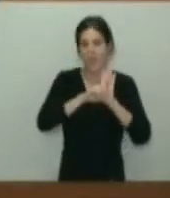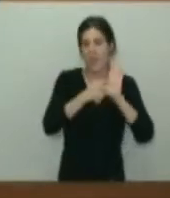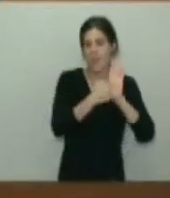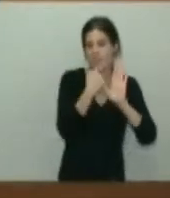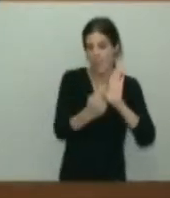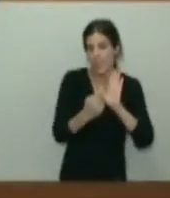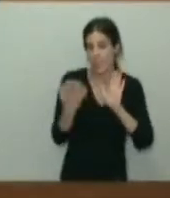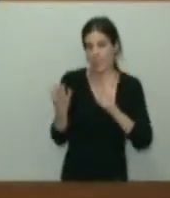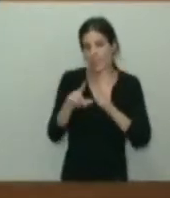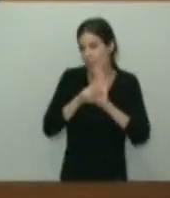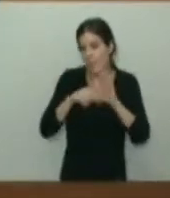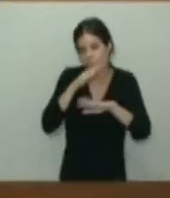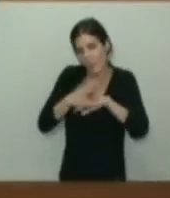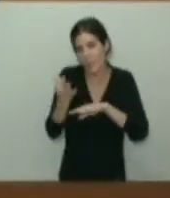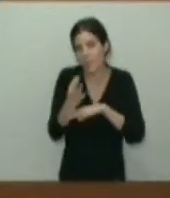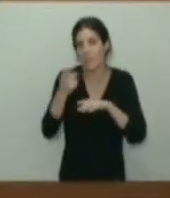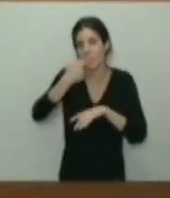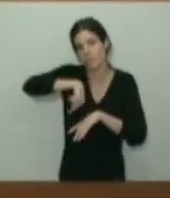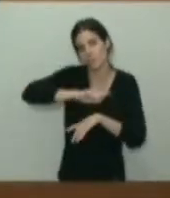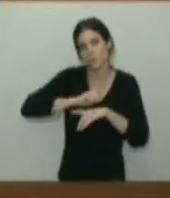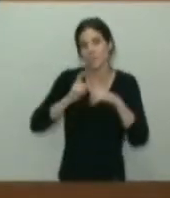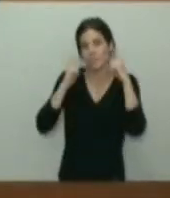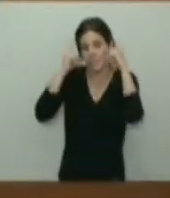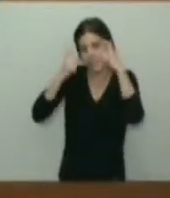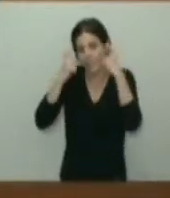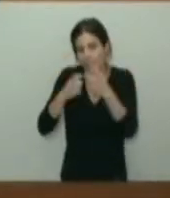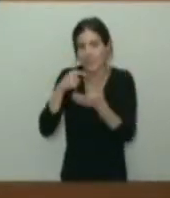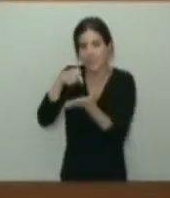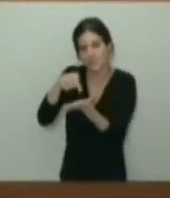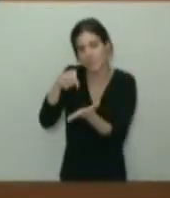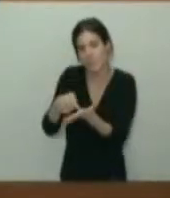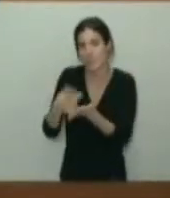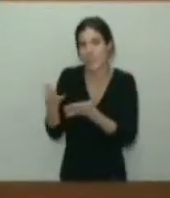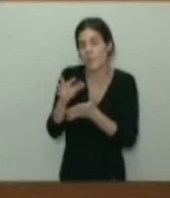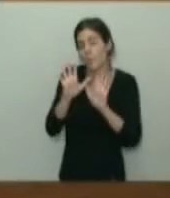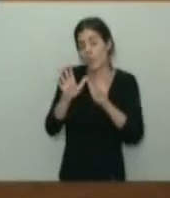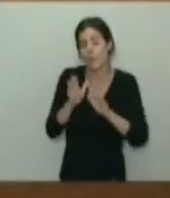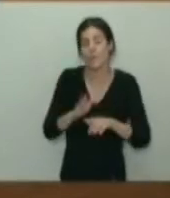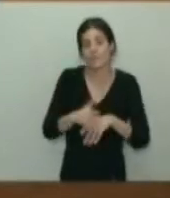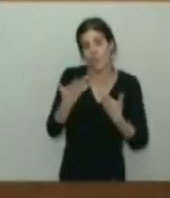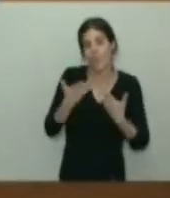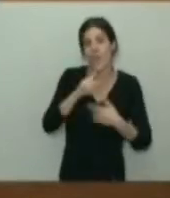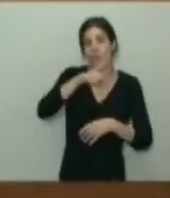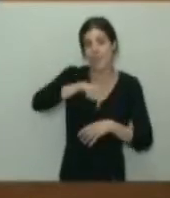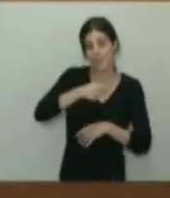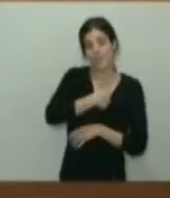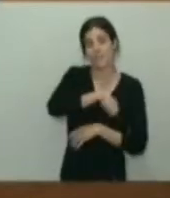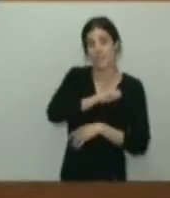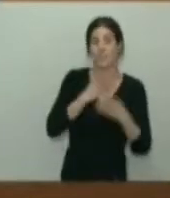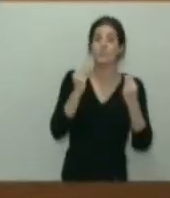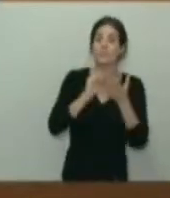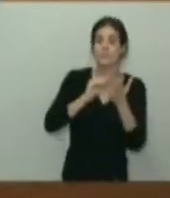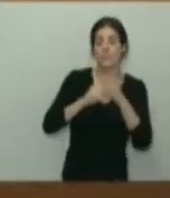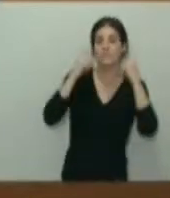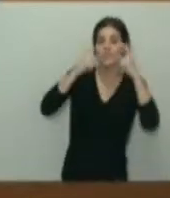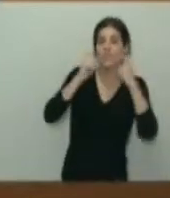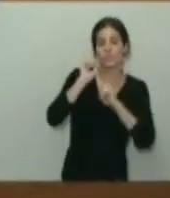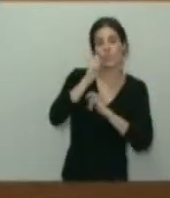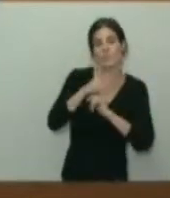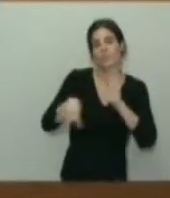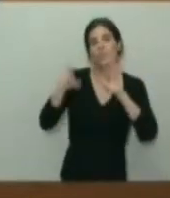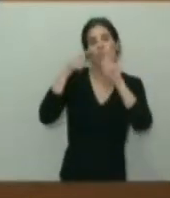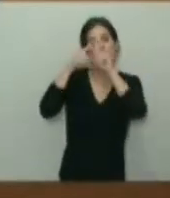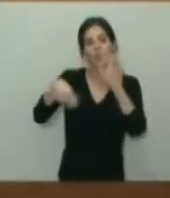la legislación vigente, pero desgraciadamente en España hay que hacer esfuerzos en muchas ocasiones solo para que se cumpla la ley y este es un caso de